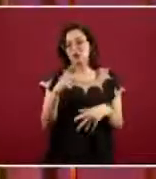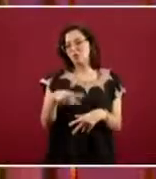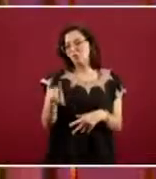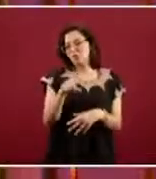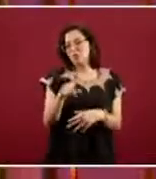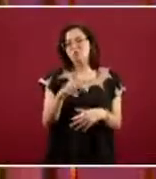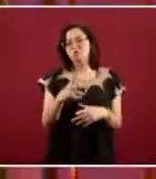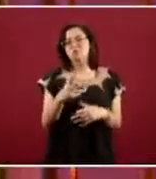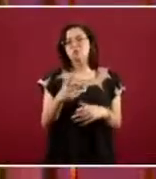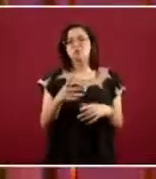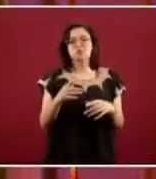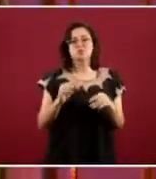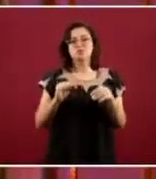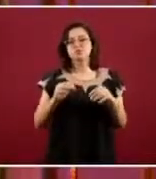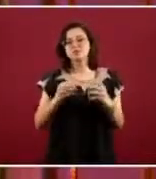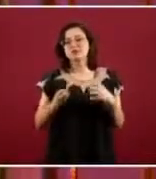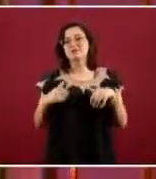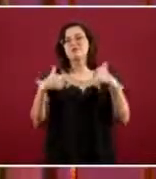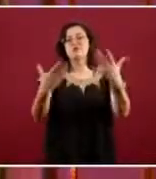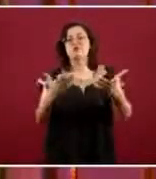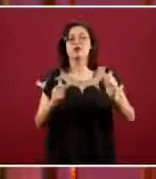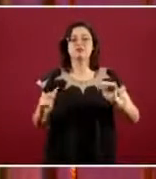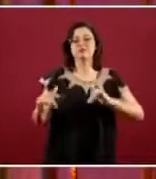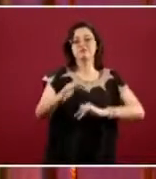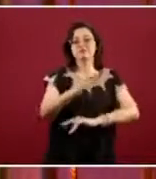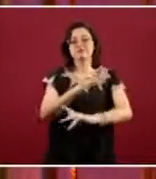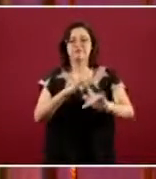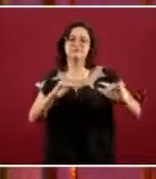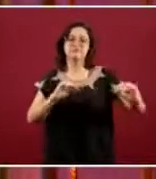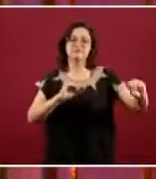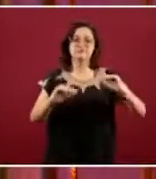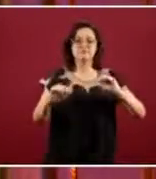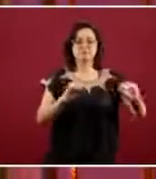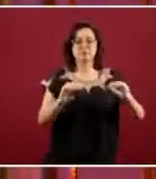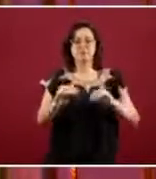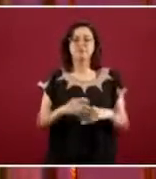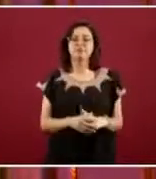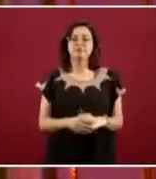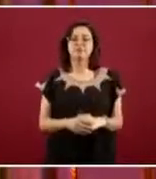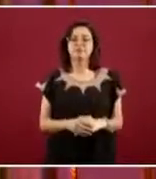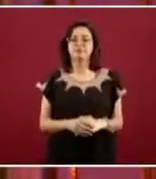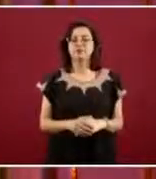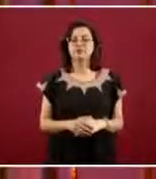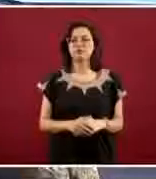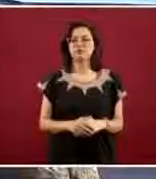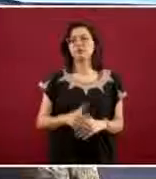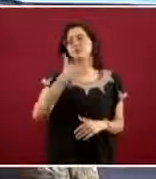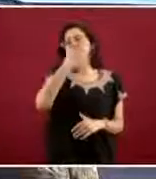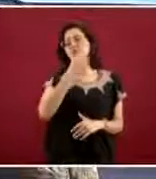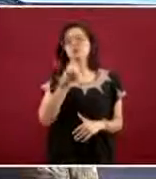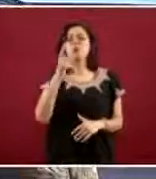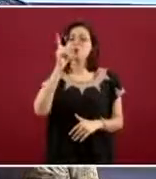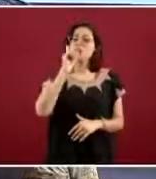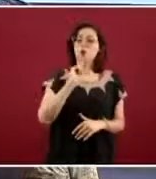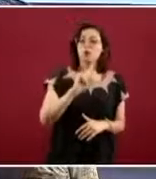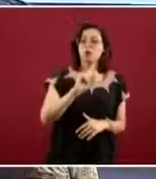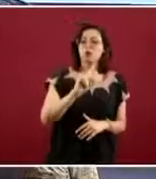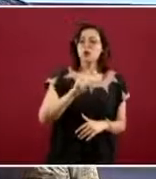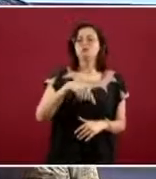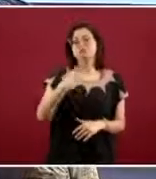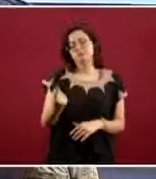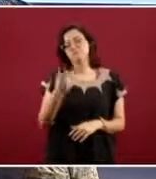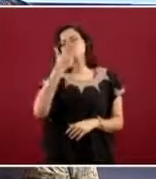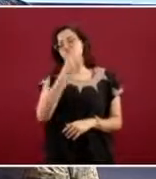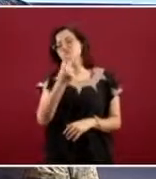mayor dinámica social de movilización. En la distribución por sexo, pues bueno, los hombres todavía